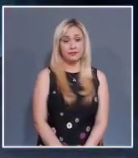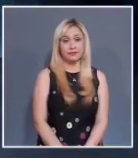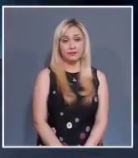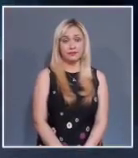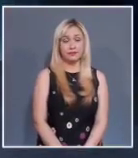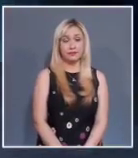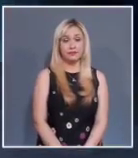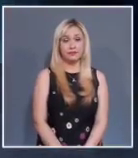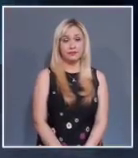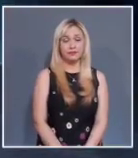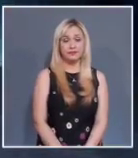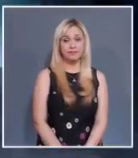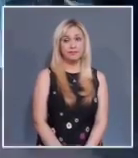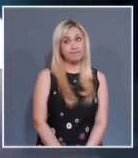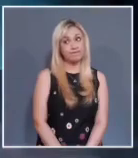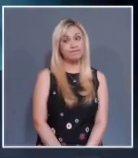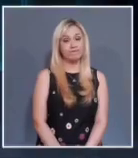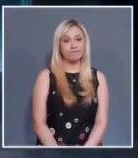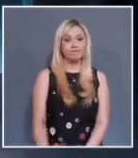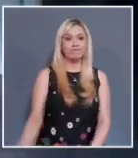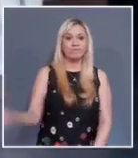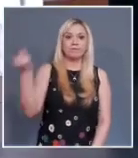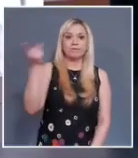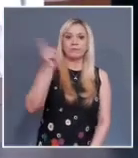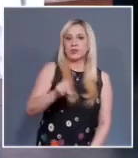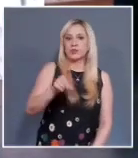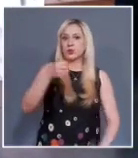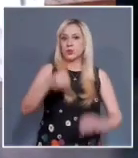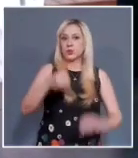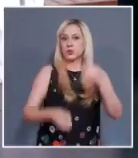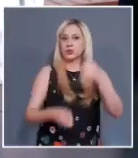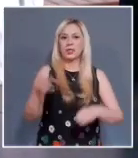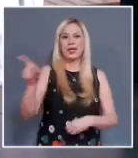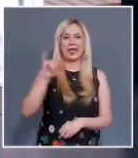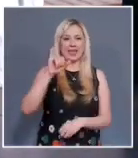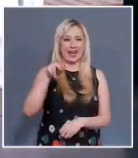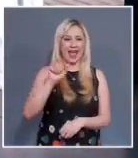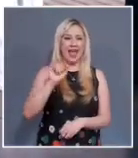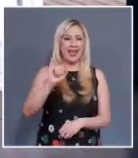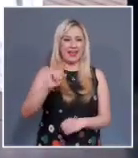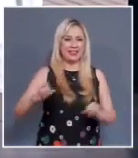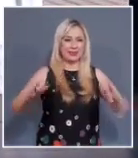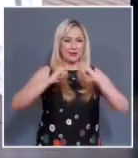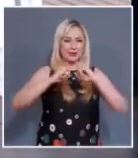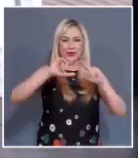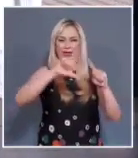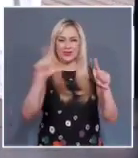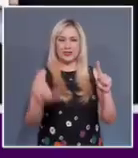Por mandato judicial, el INAI realizó una segunda sesión en la que resolvió algunos recursos de revisión.